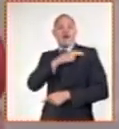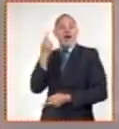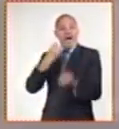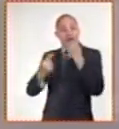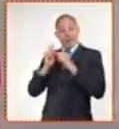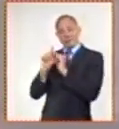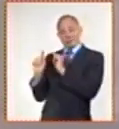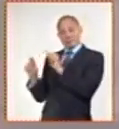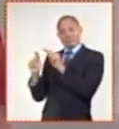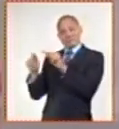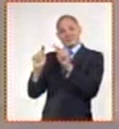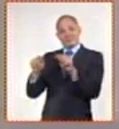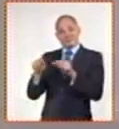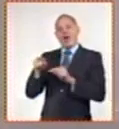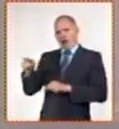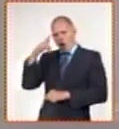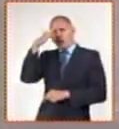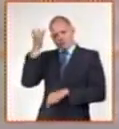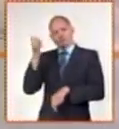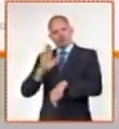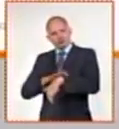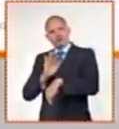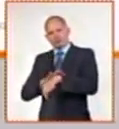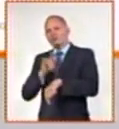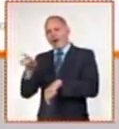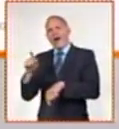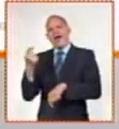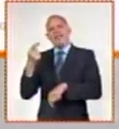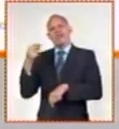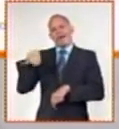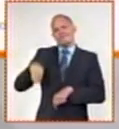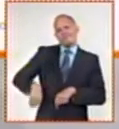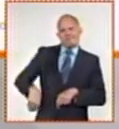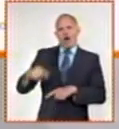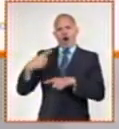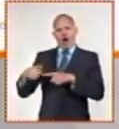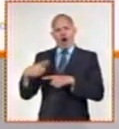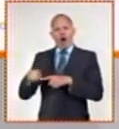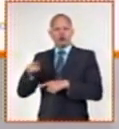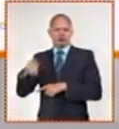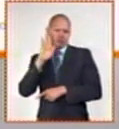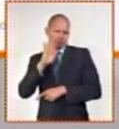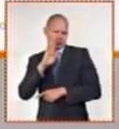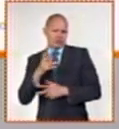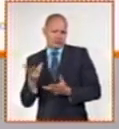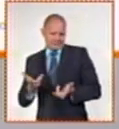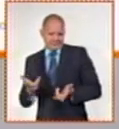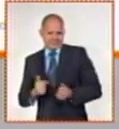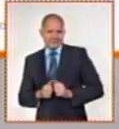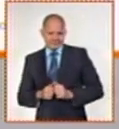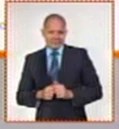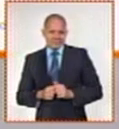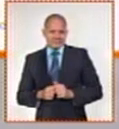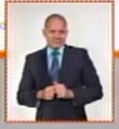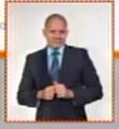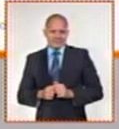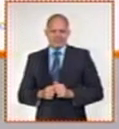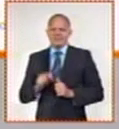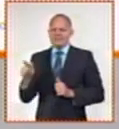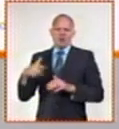tenían responsabilidades y negocios con este tema relacionado con, este se llama caso